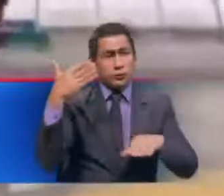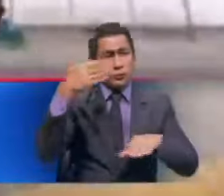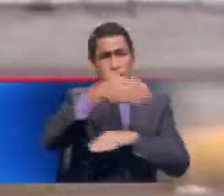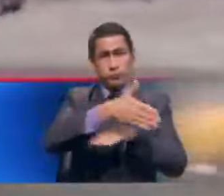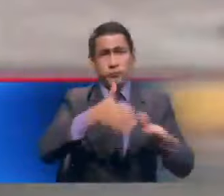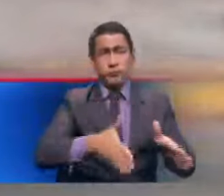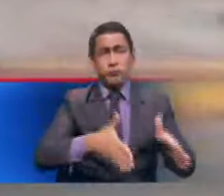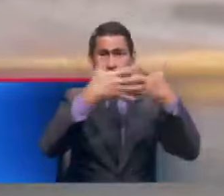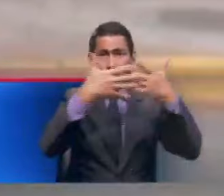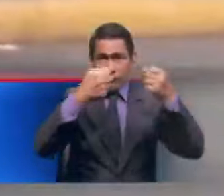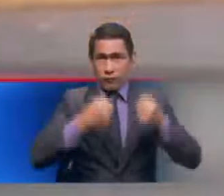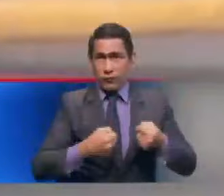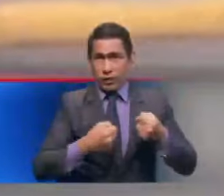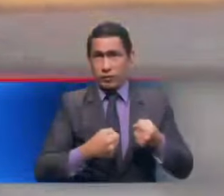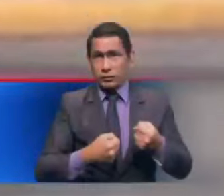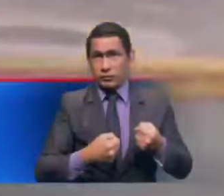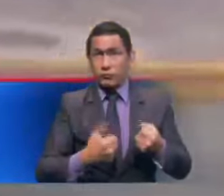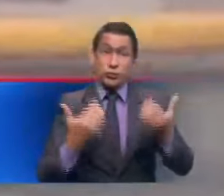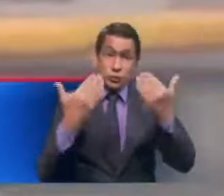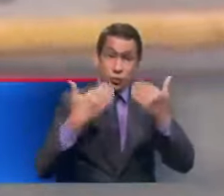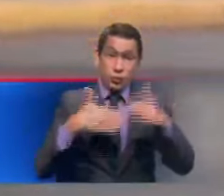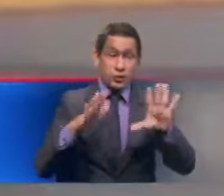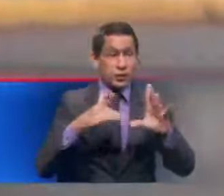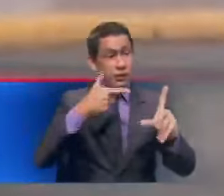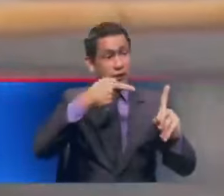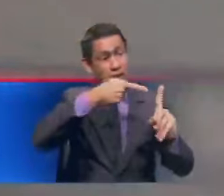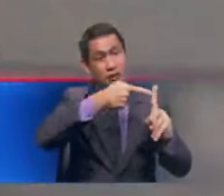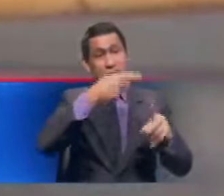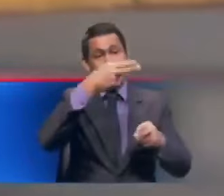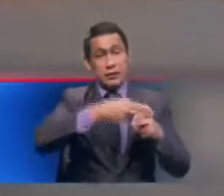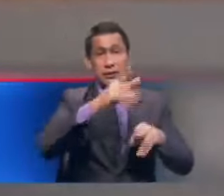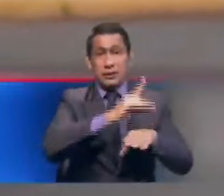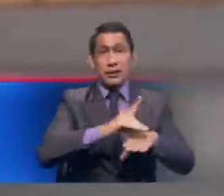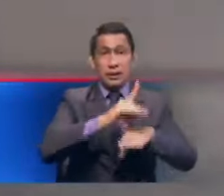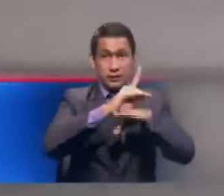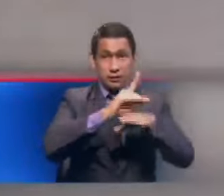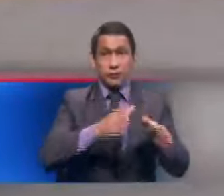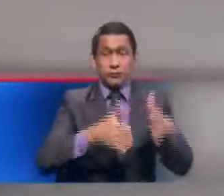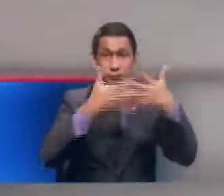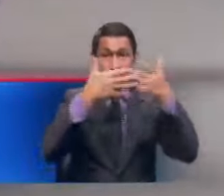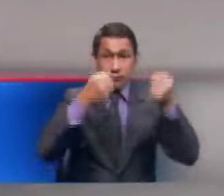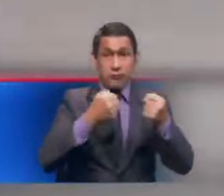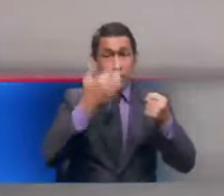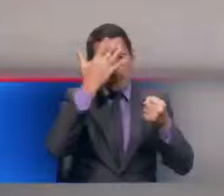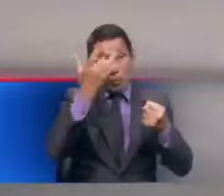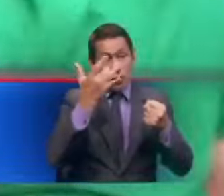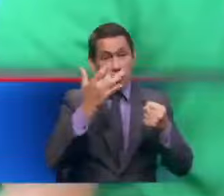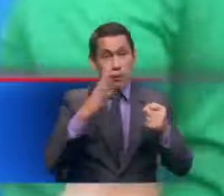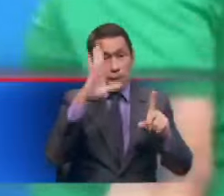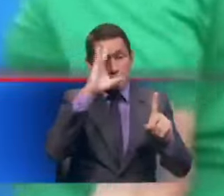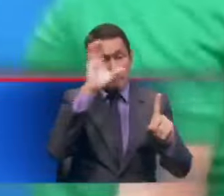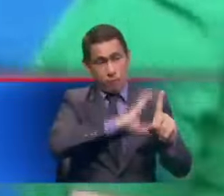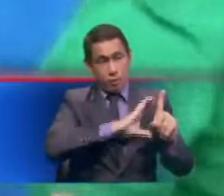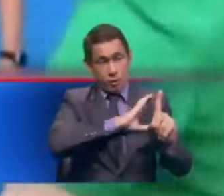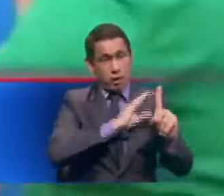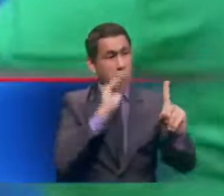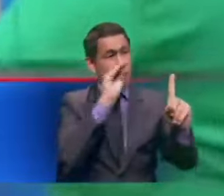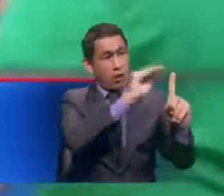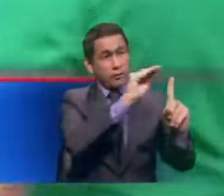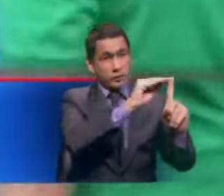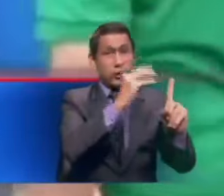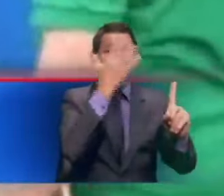de rehabilitación. Y según el exdirector, lo habría realizado por una alerta de los policías que se encontraban presos